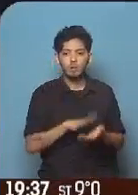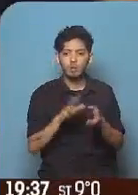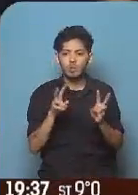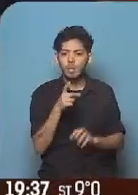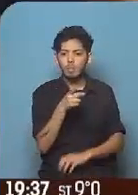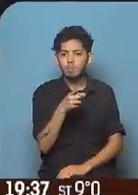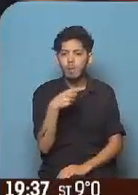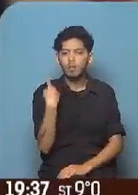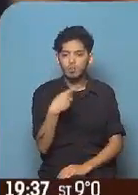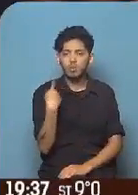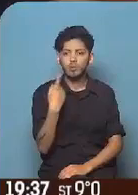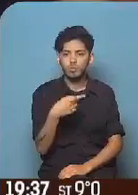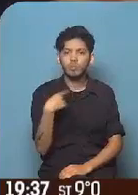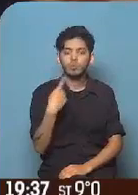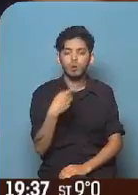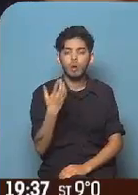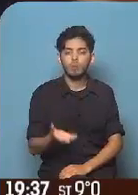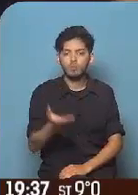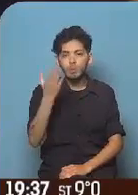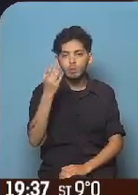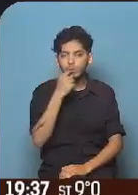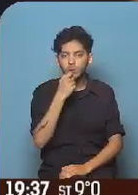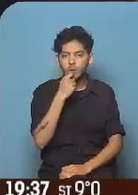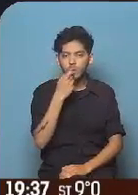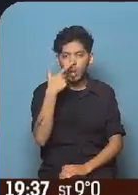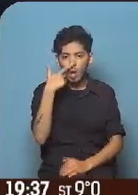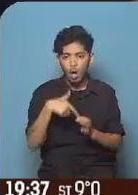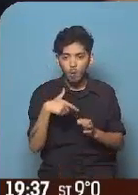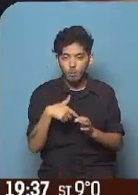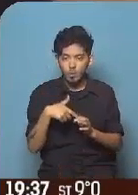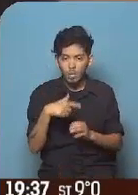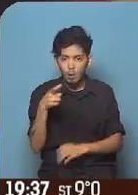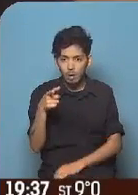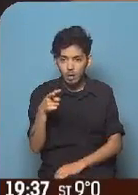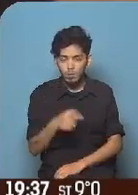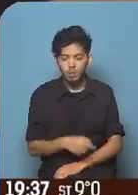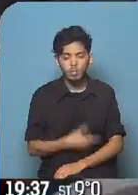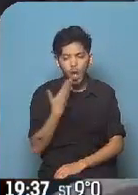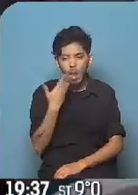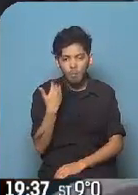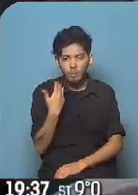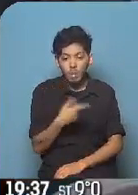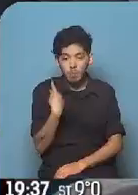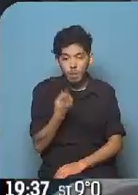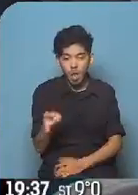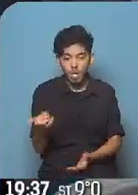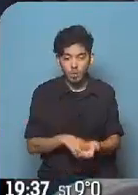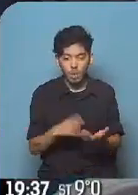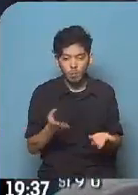al permanente aumento en el precio de los combustibles. Se habla de la posibilidad de que mañana aumente